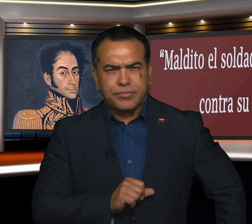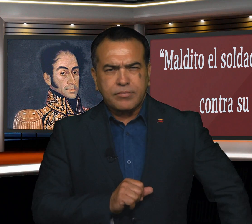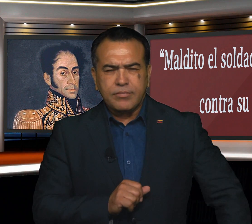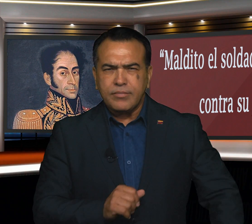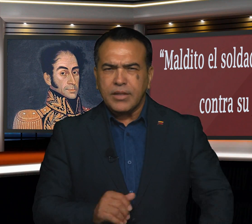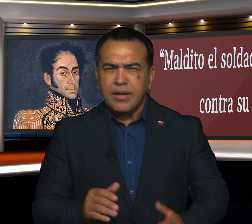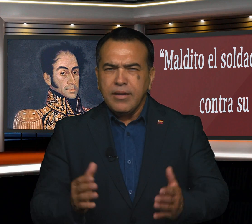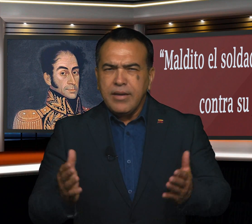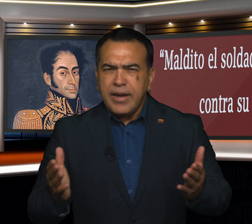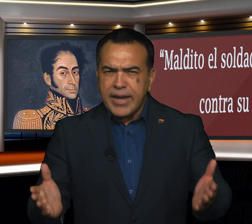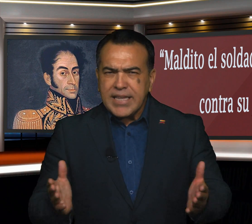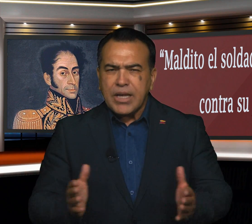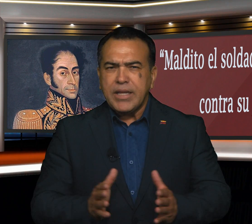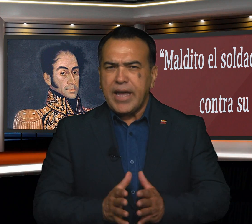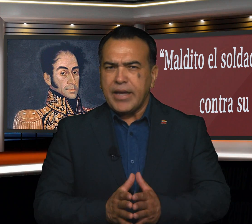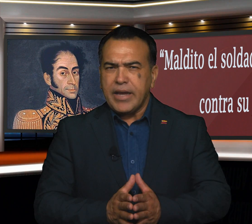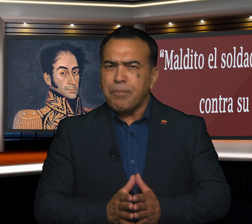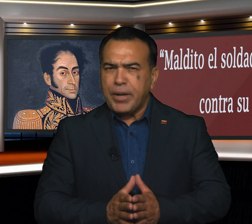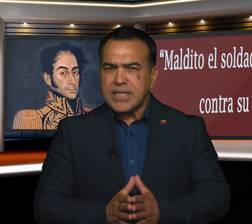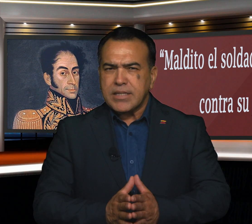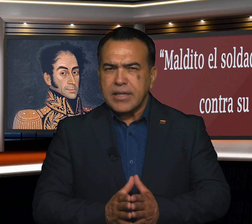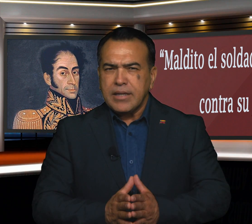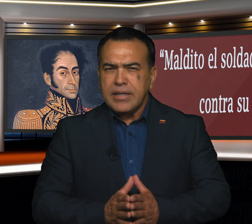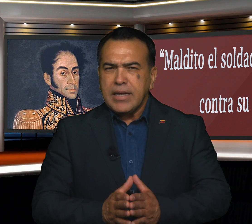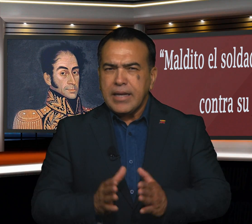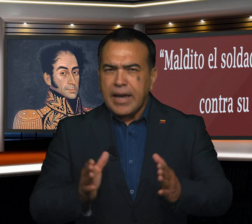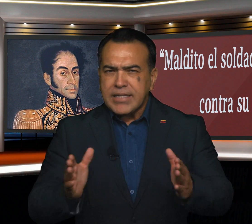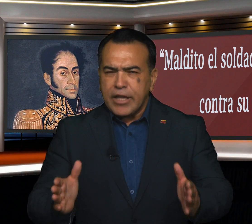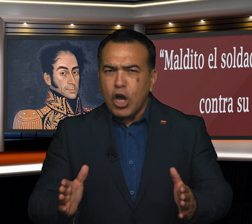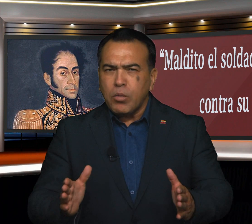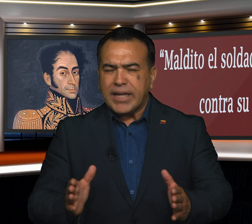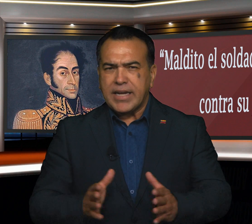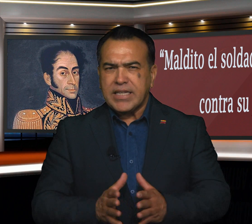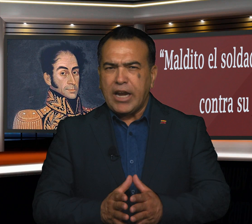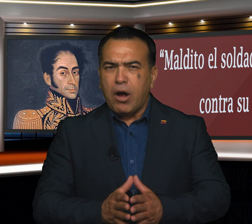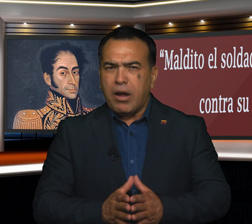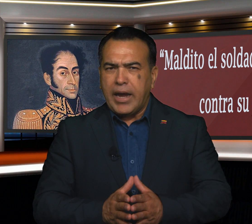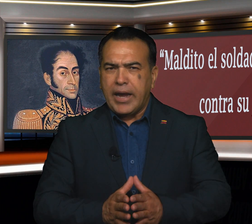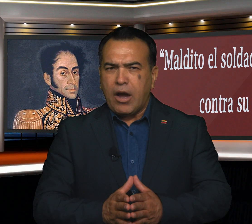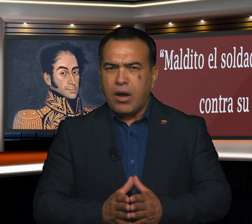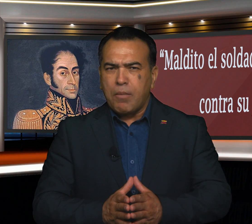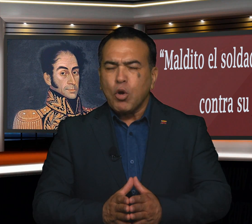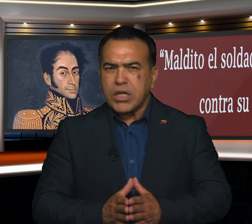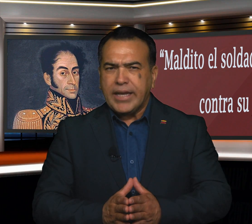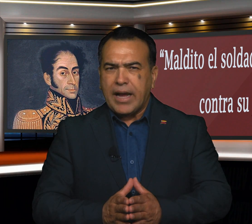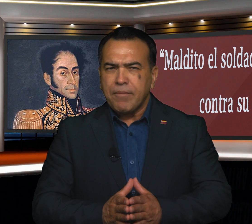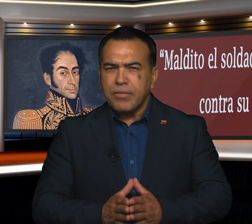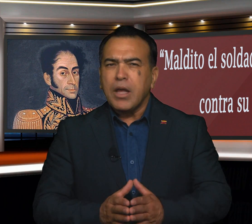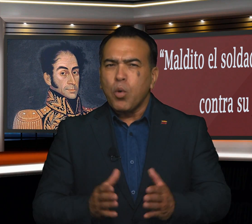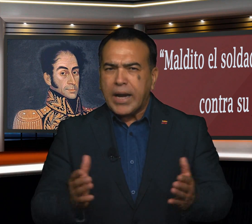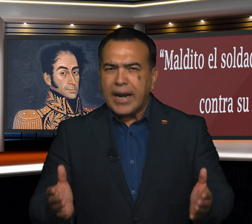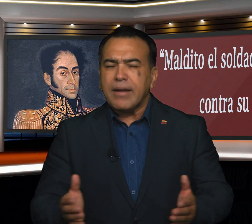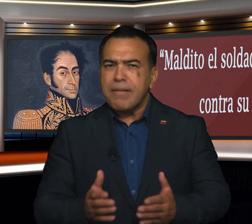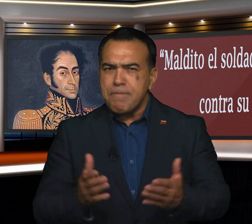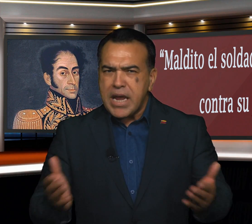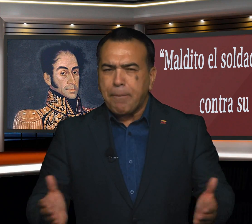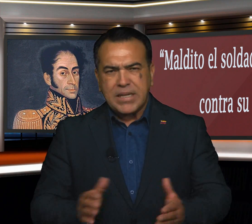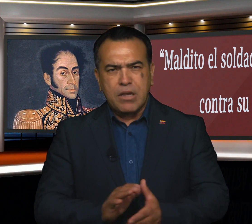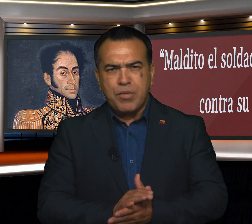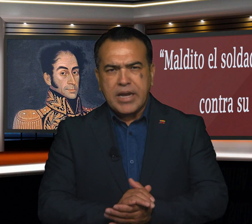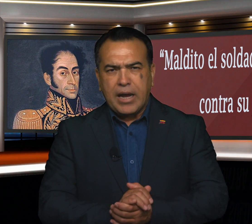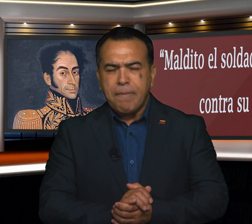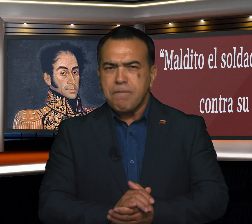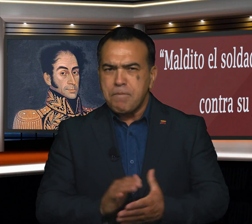continúe. En ese día de ayer, pues, se dio una tercera búsqueda de buscar